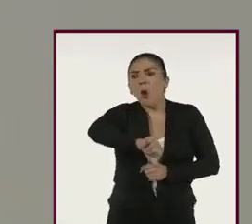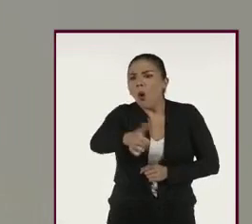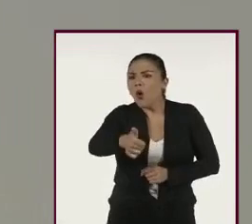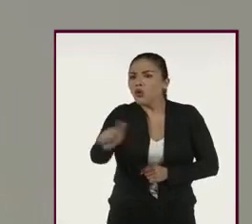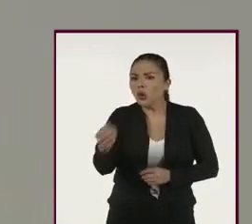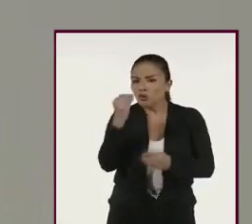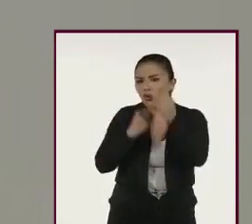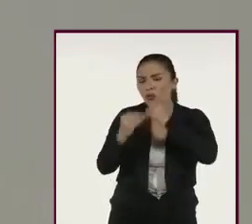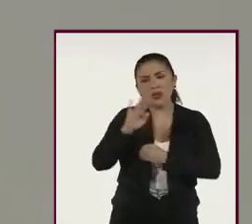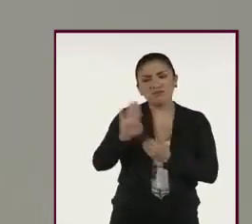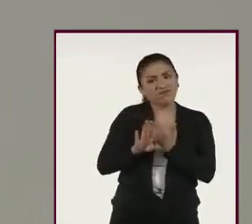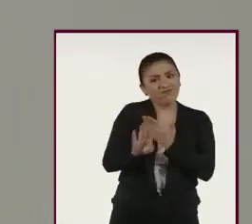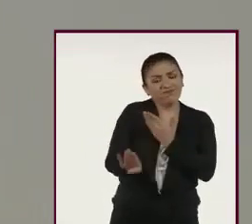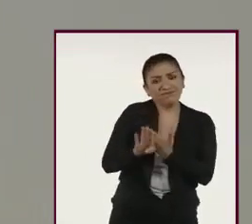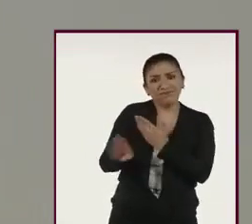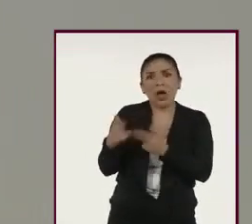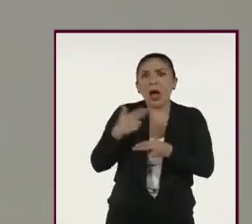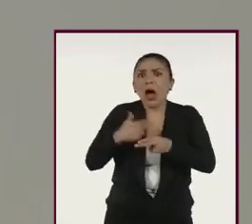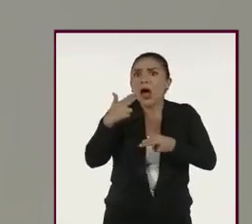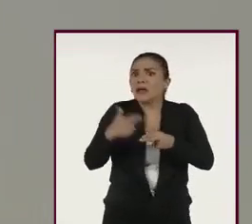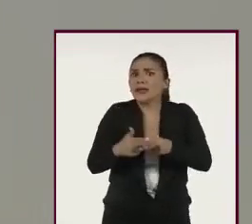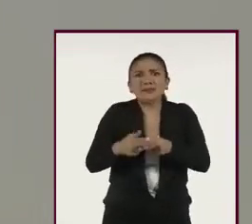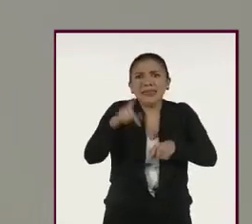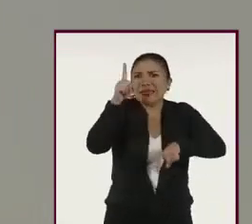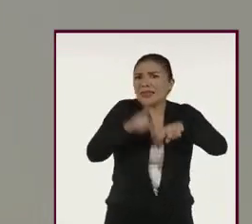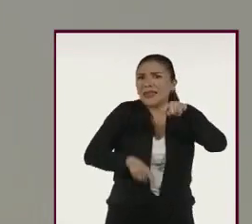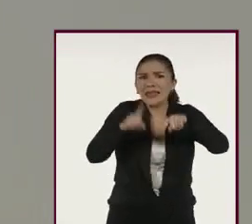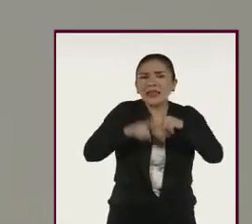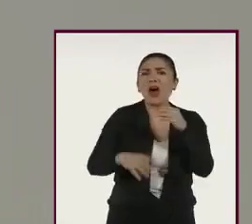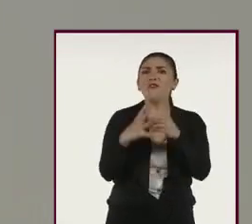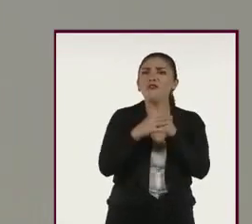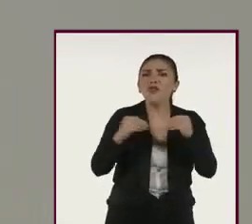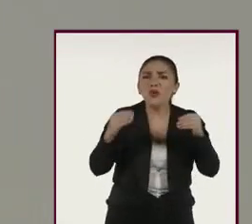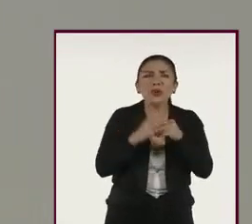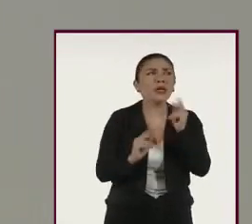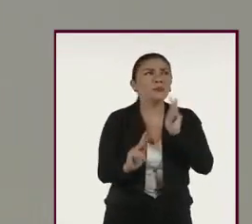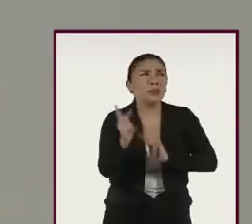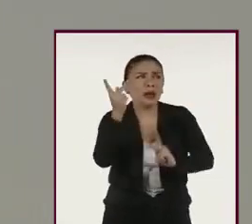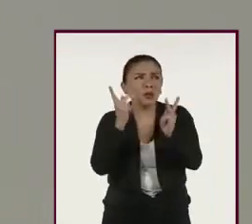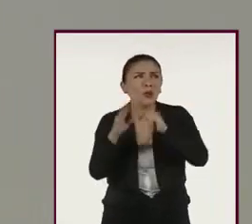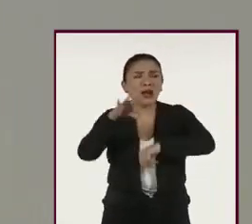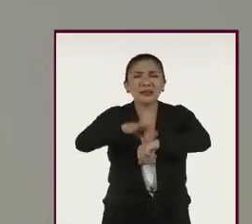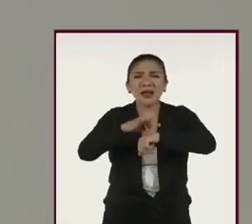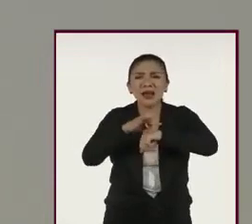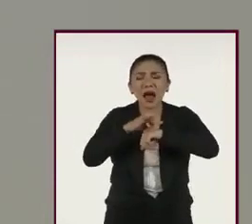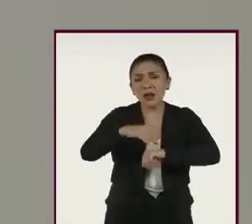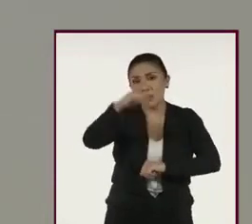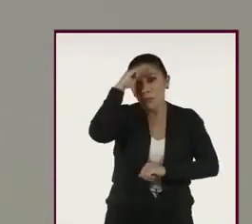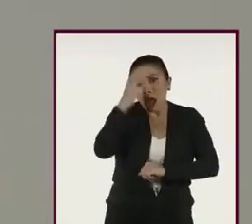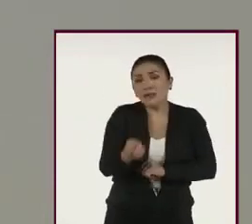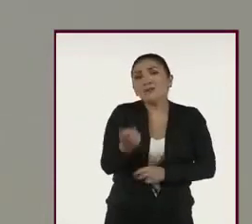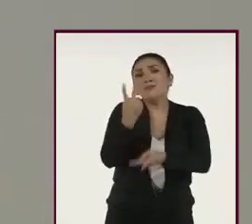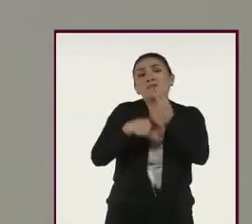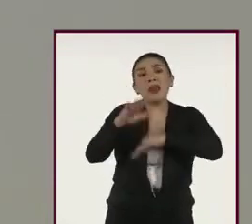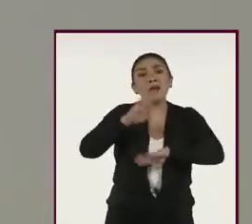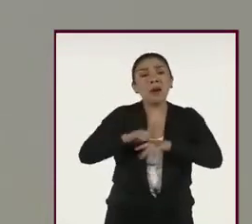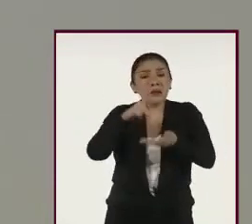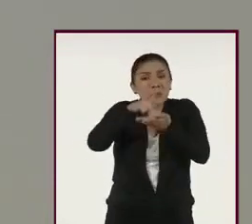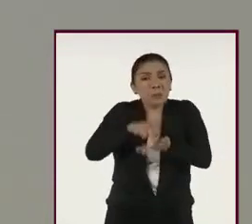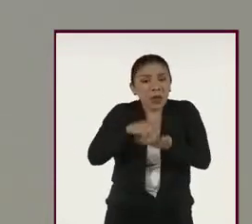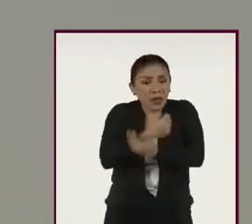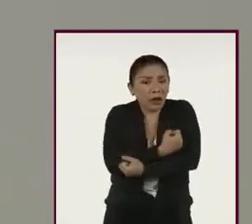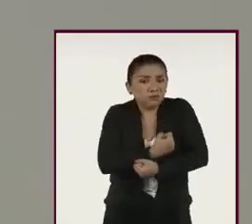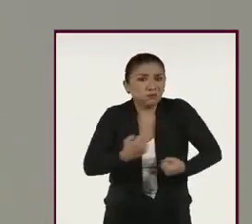otros grupos de alimentos hasta que terminan eliminando frutas, verduras, carnes, asociándolo a que eso les va a generar